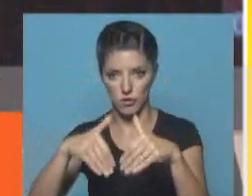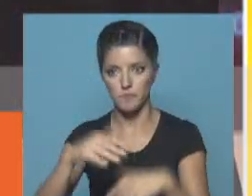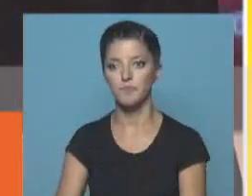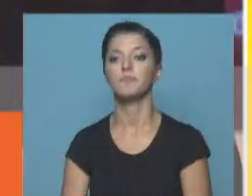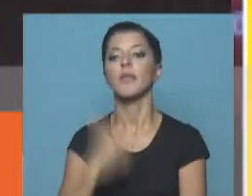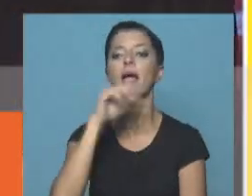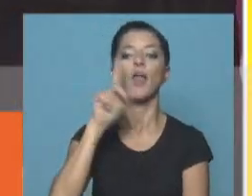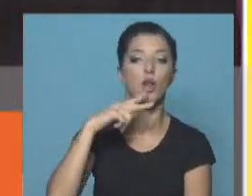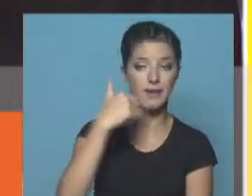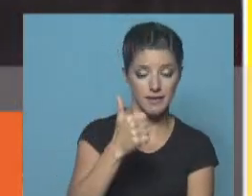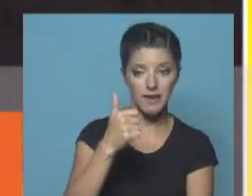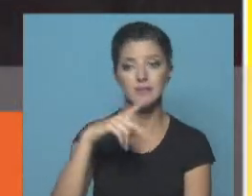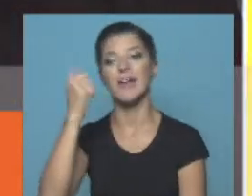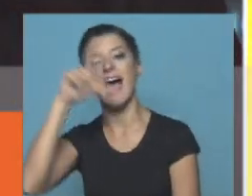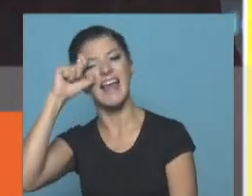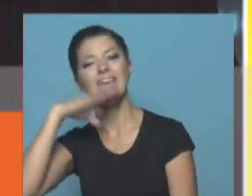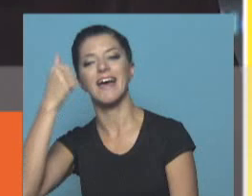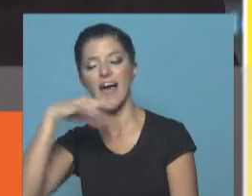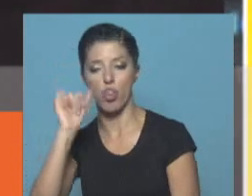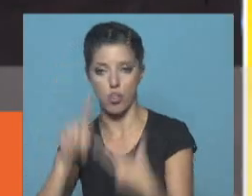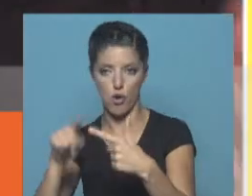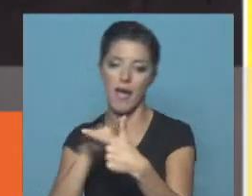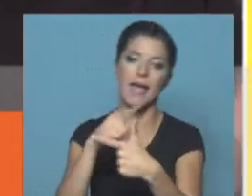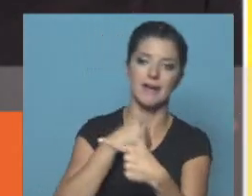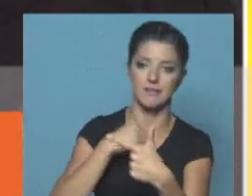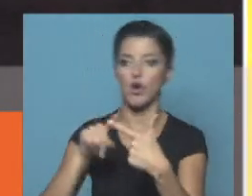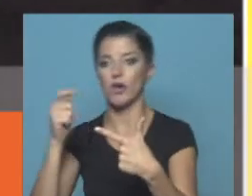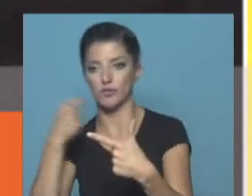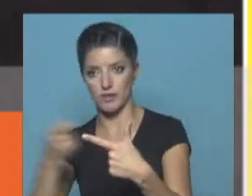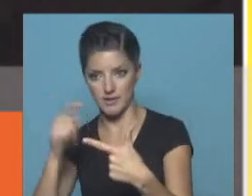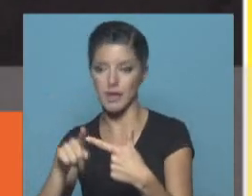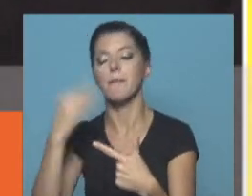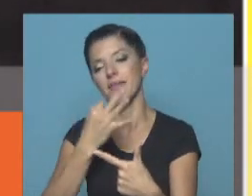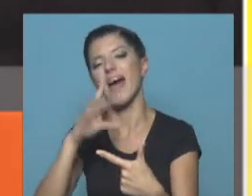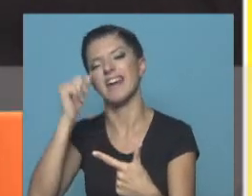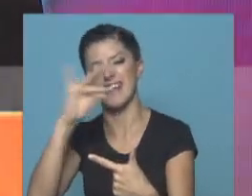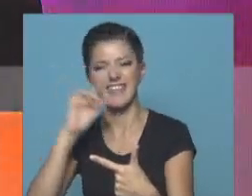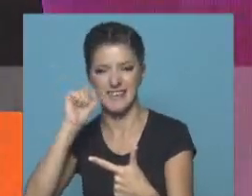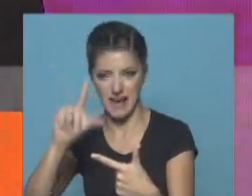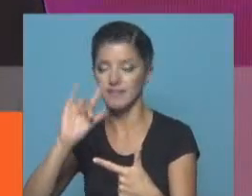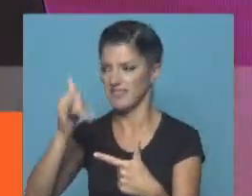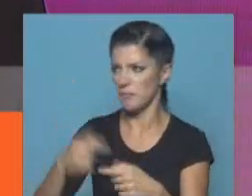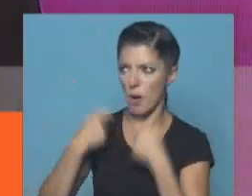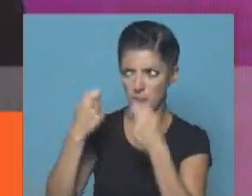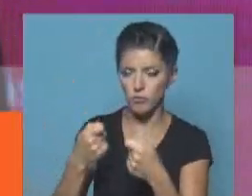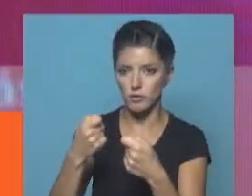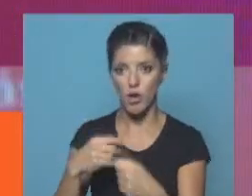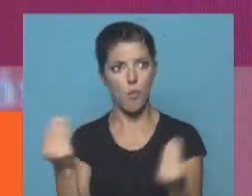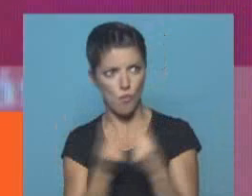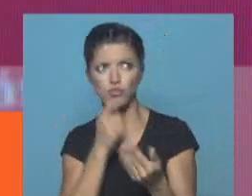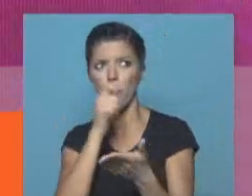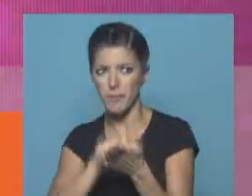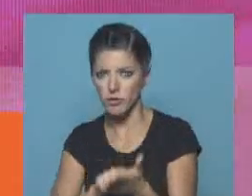democracia cristiana y Alejandro guiller por el socialismo por el partido radical en real par pero apoyado por los socialistas muchos periodistas Eh sí